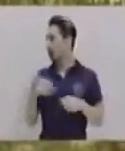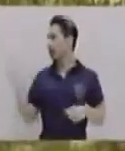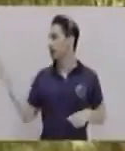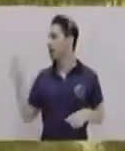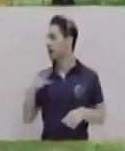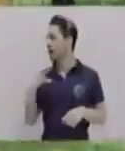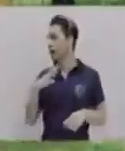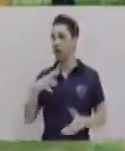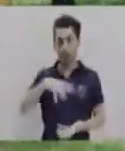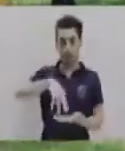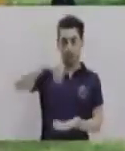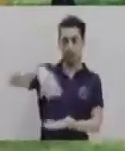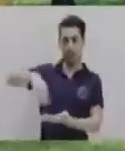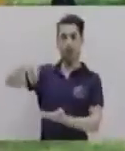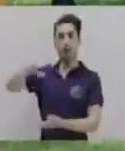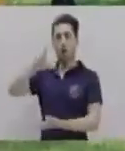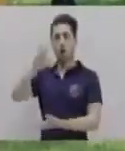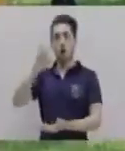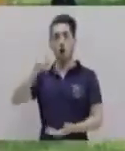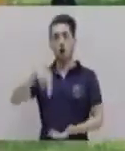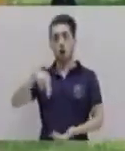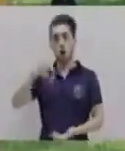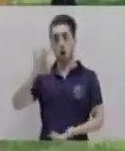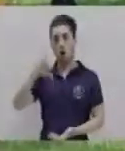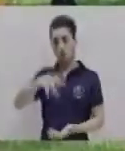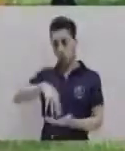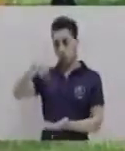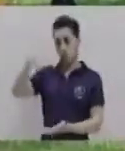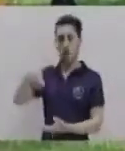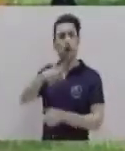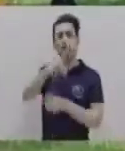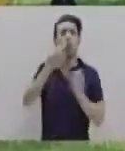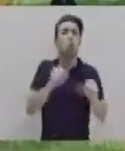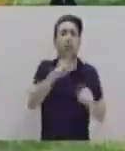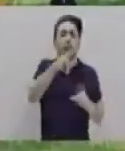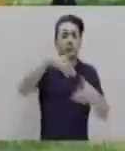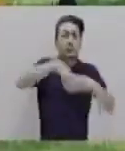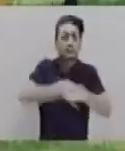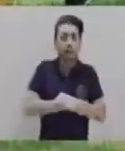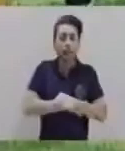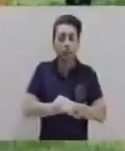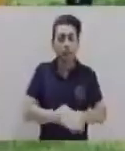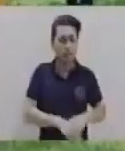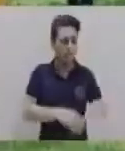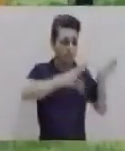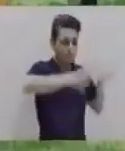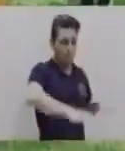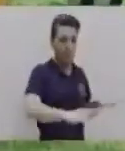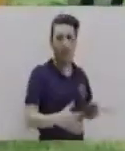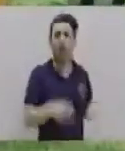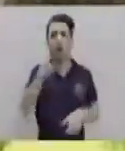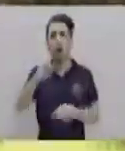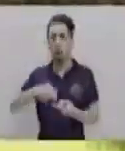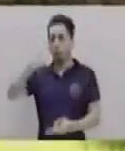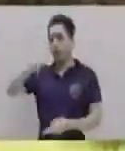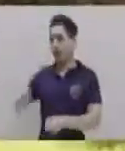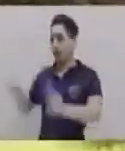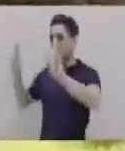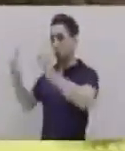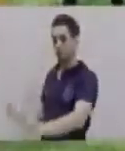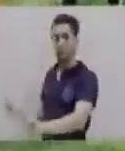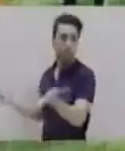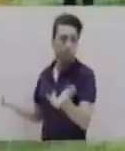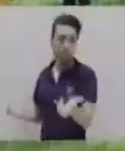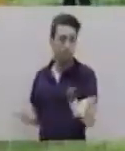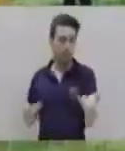haciendo con conos. Ustedes en casa lo pueden realizar con zapatos, con algunas botellas plásticas o algún